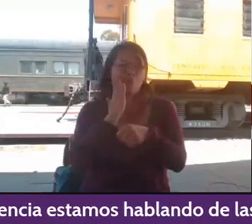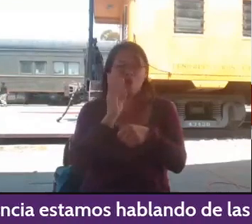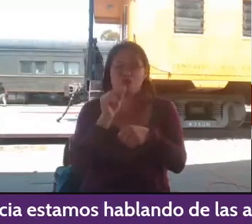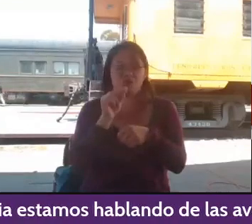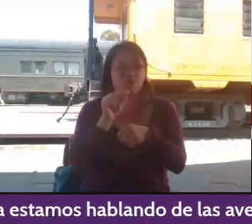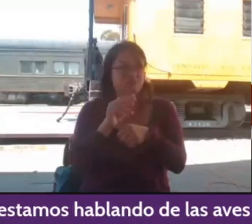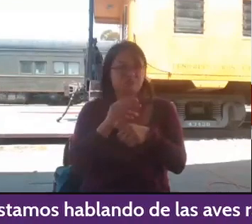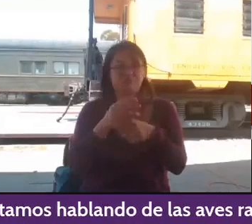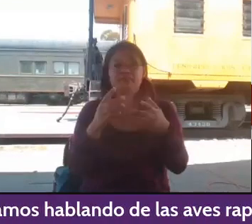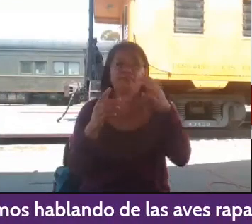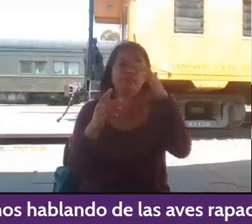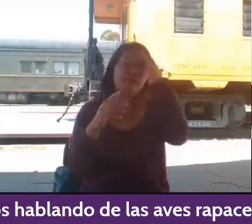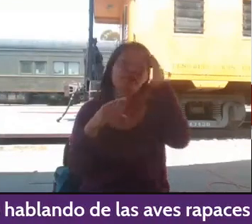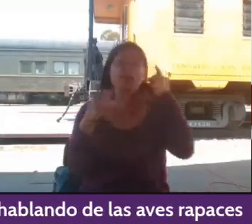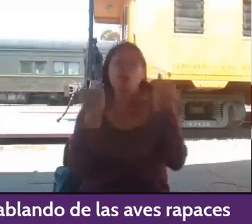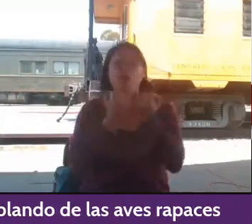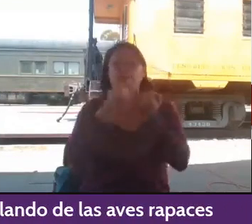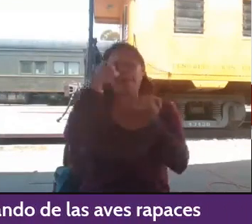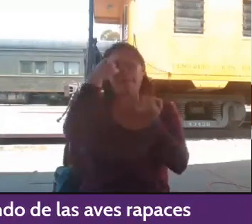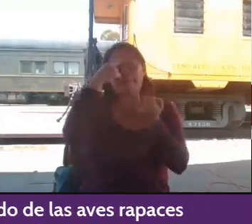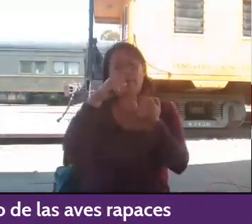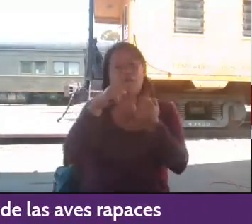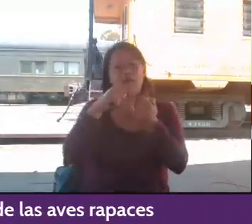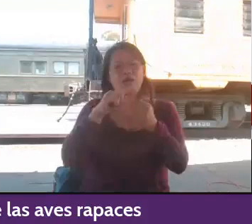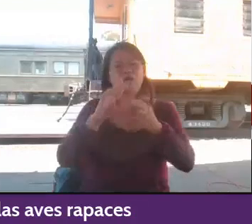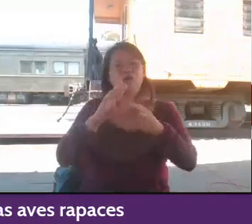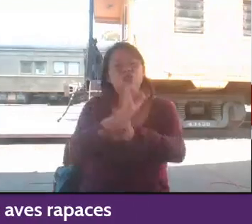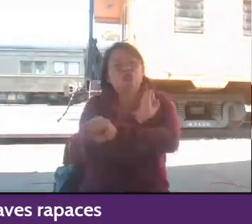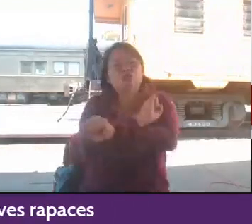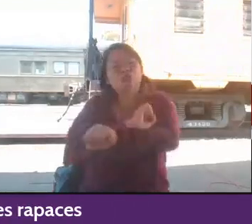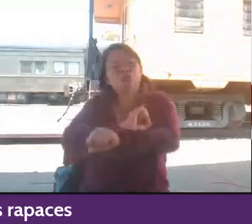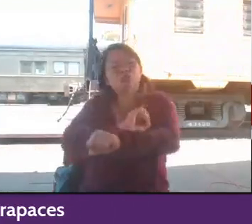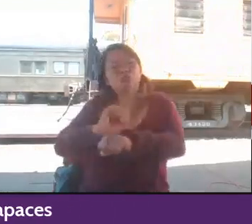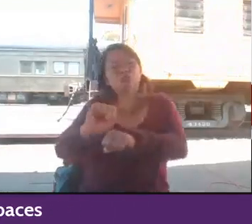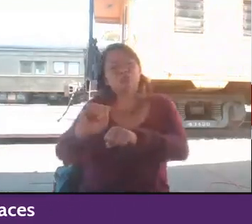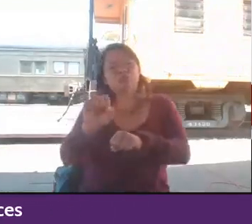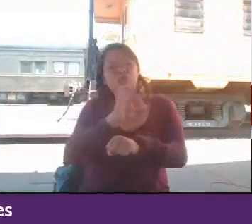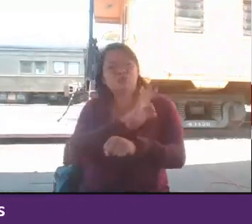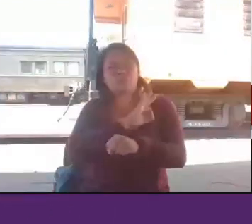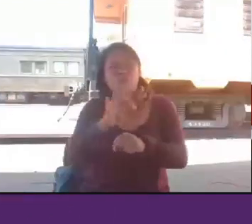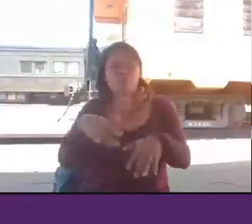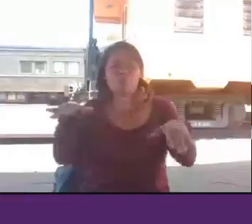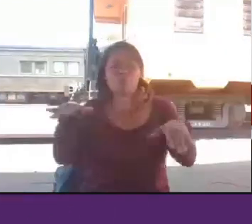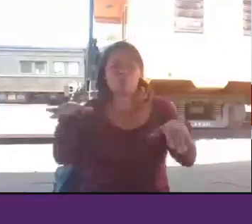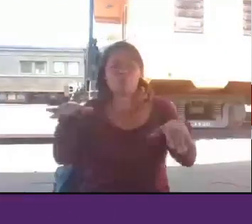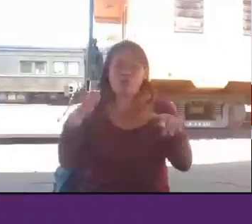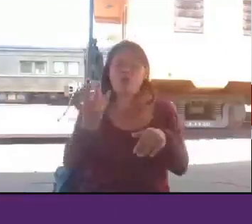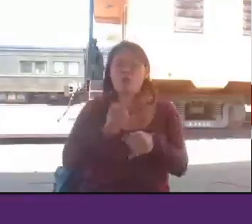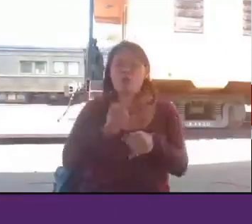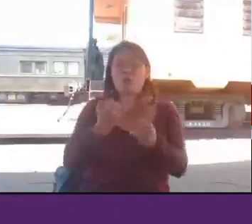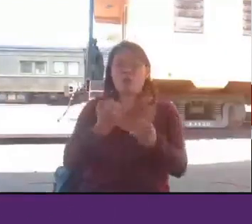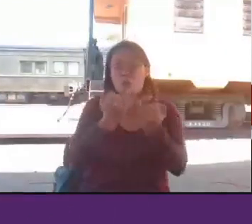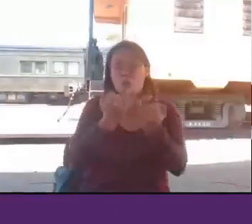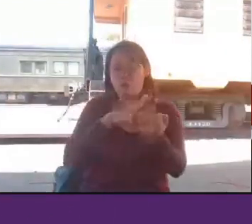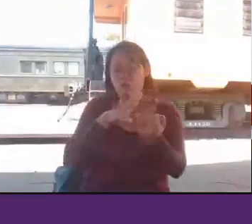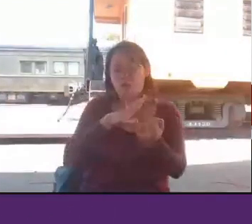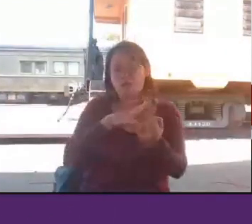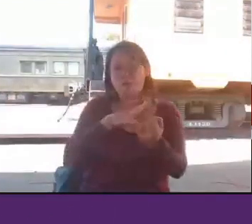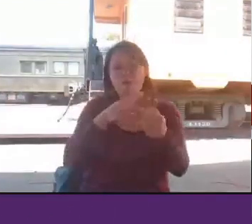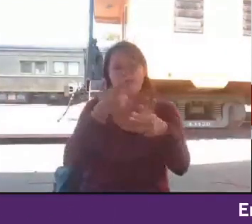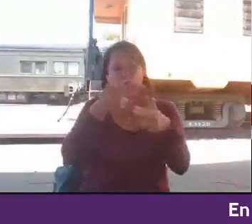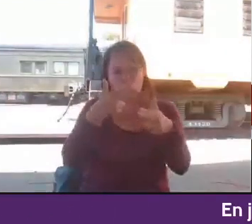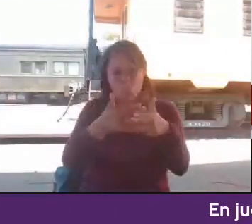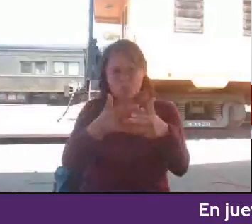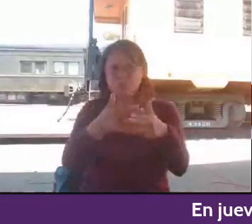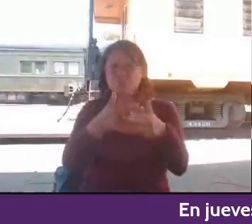esqueleto es más ligero, sobre todo en la parte superior del cuerpo, como que presentan aquí una función de huesos que es el esternón quilla, con una quilla